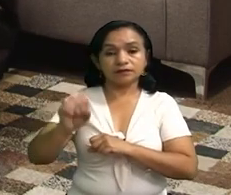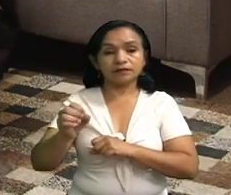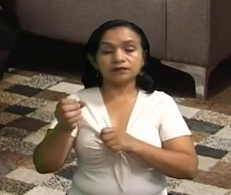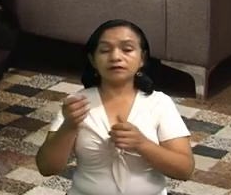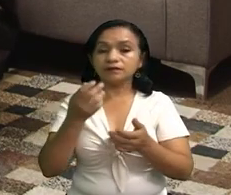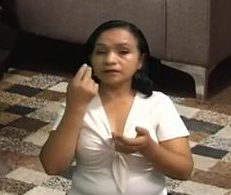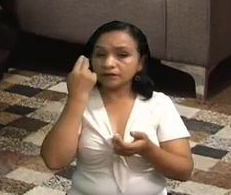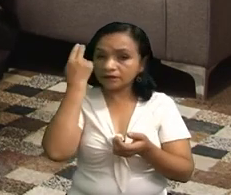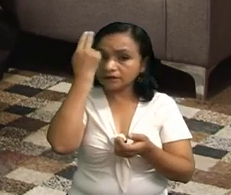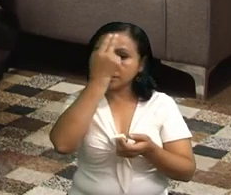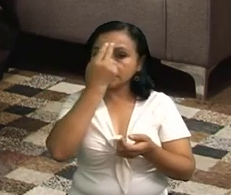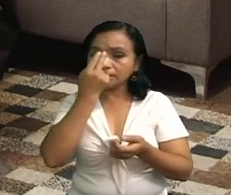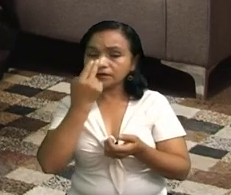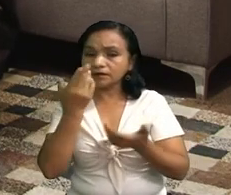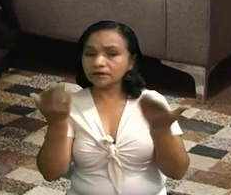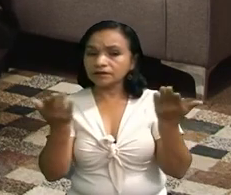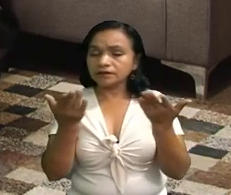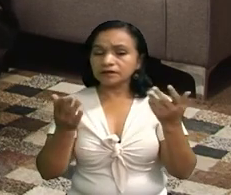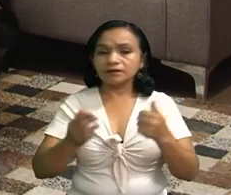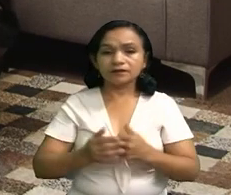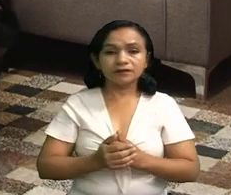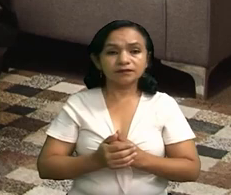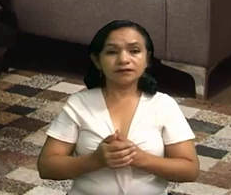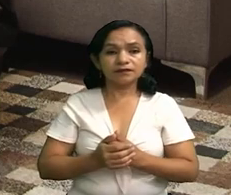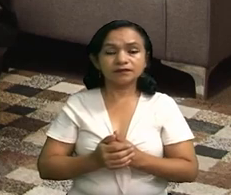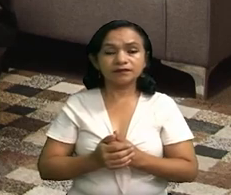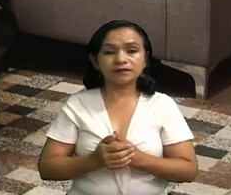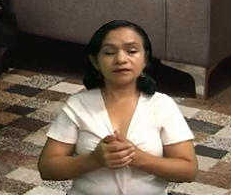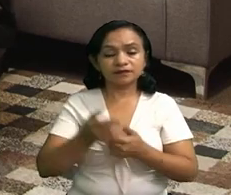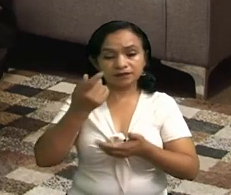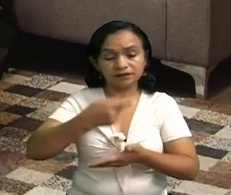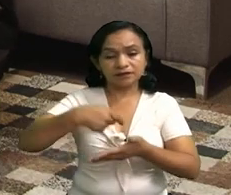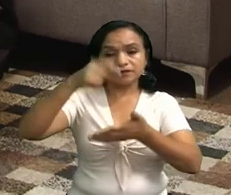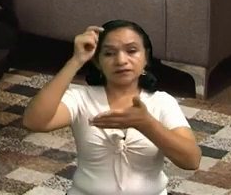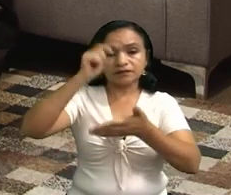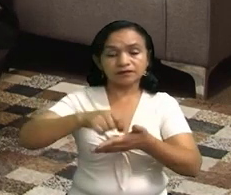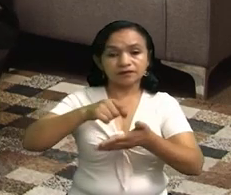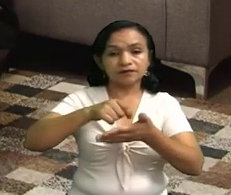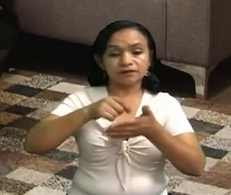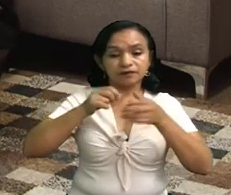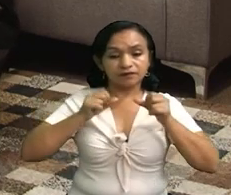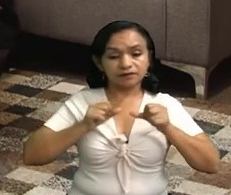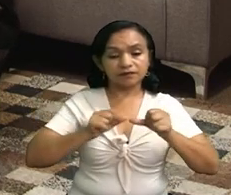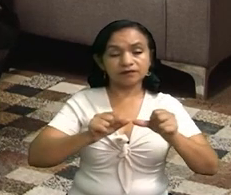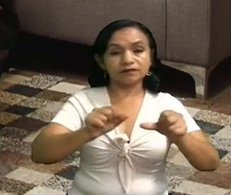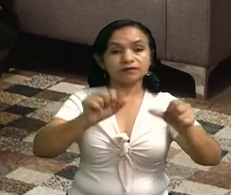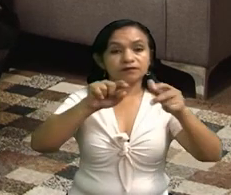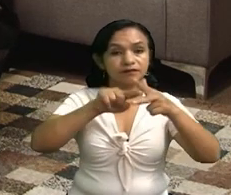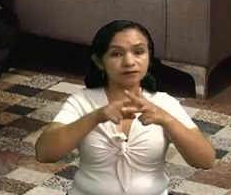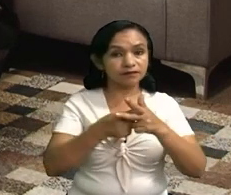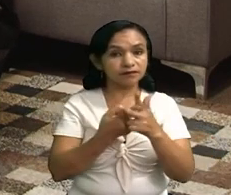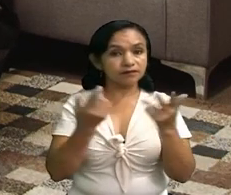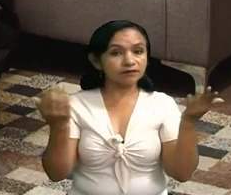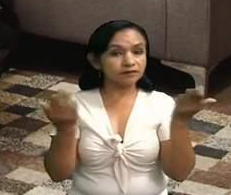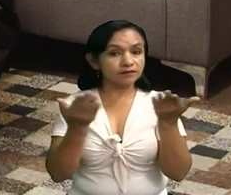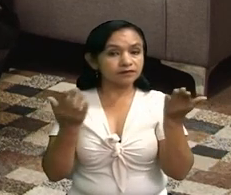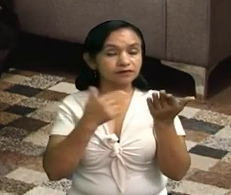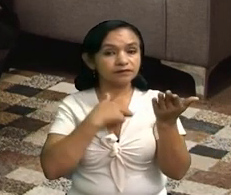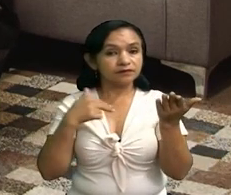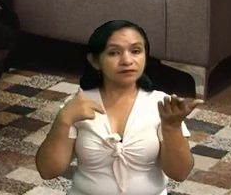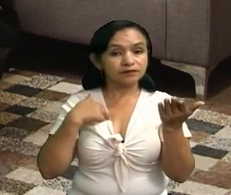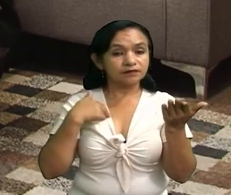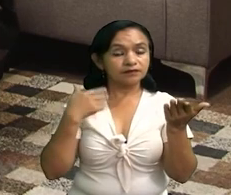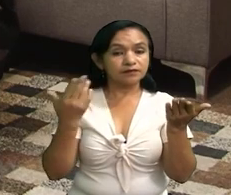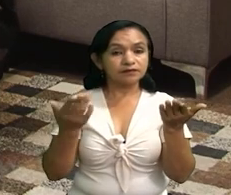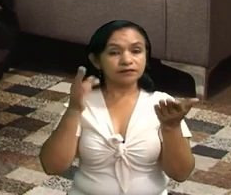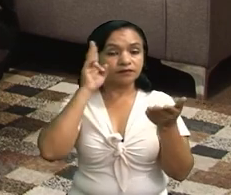hago una pregunta a riesgo de parecer obvio. Con la firma de este convenio y la puesta en marcha de esta iniciativa, pues, ¿cómo se va a ubicar, en este